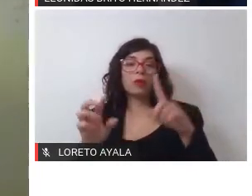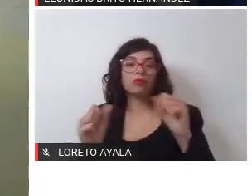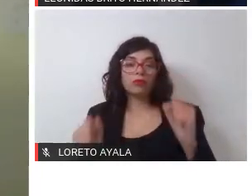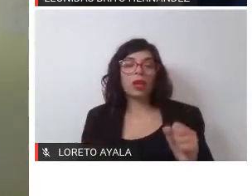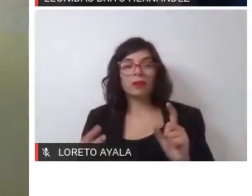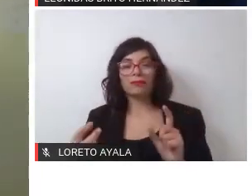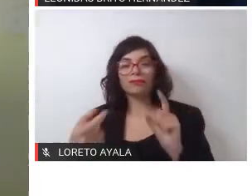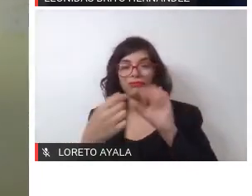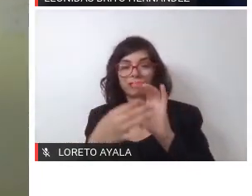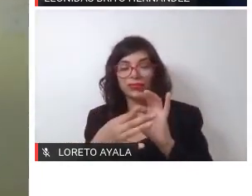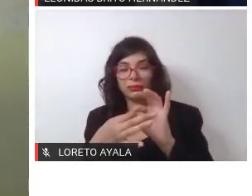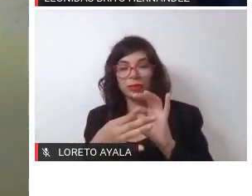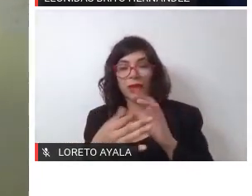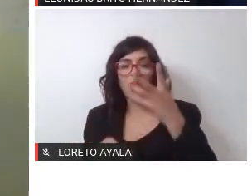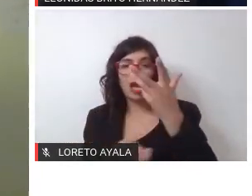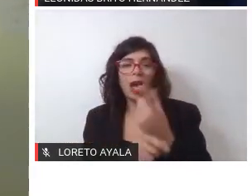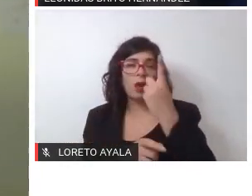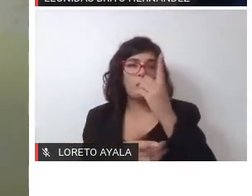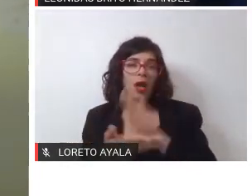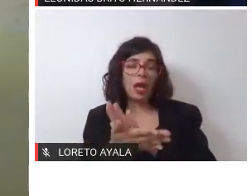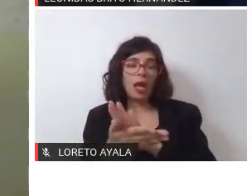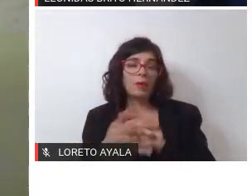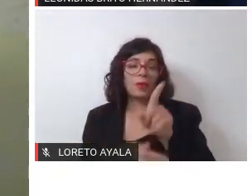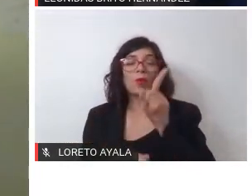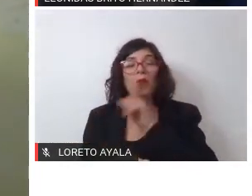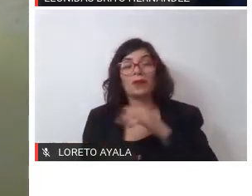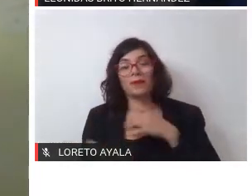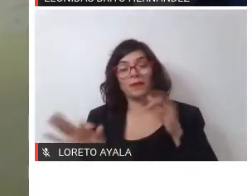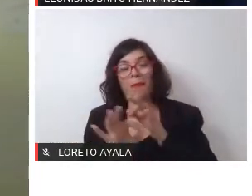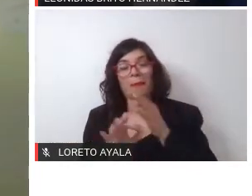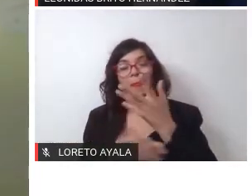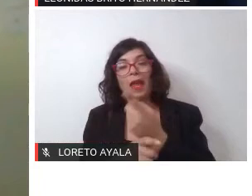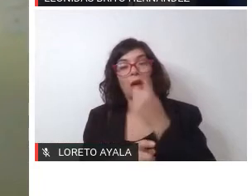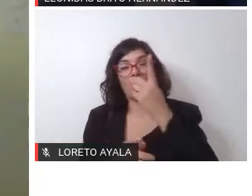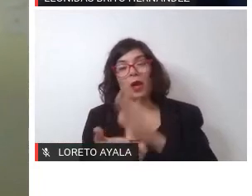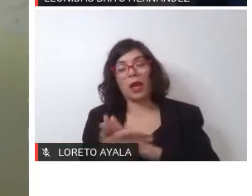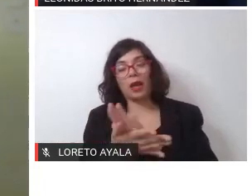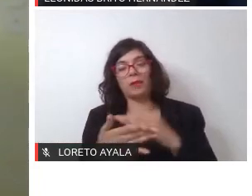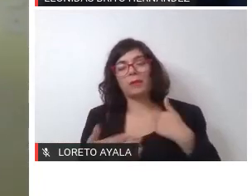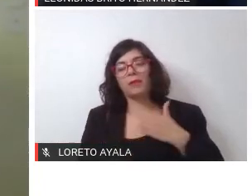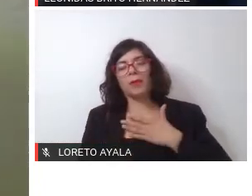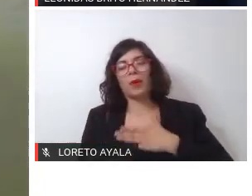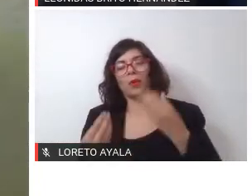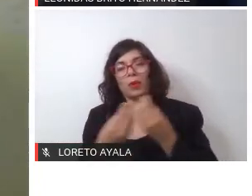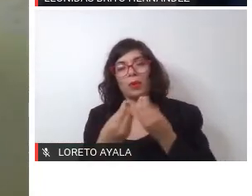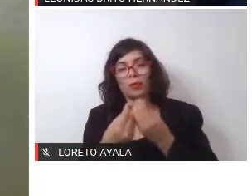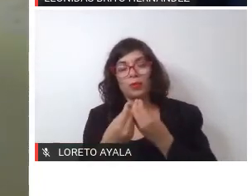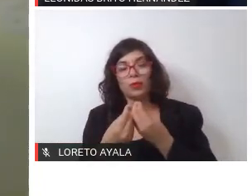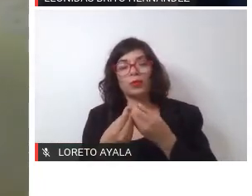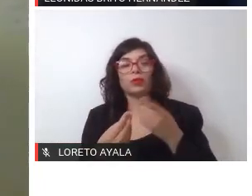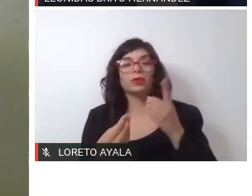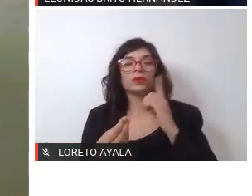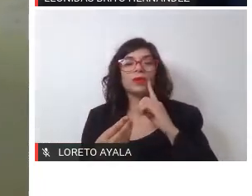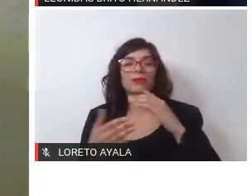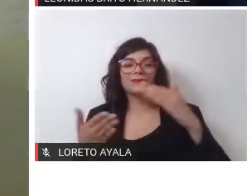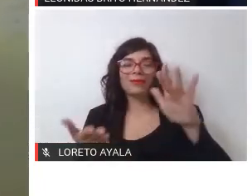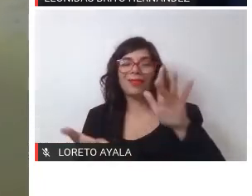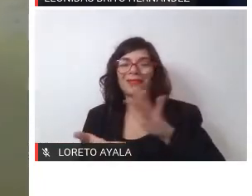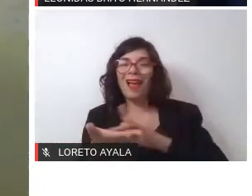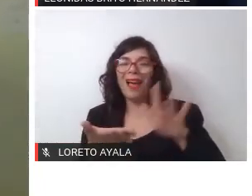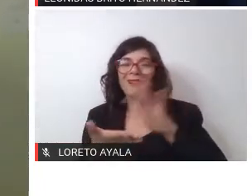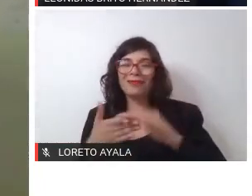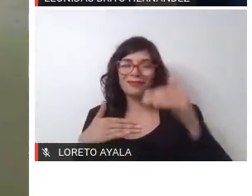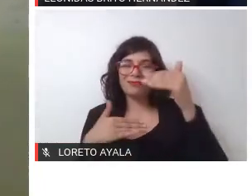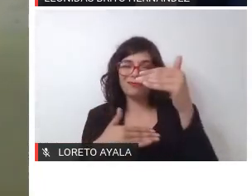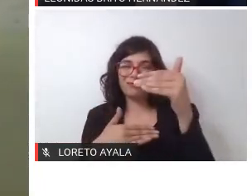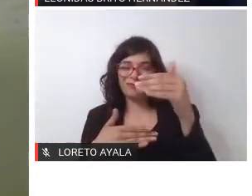Y hay un ejemplo, con esto termino igual, hay un ejemplo que a mí me gustó mucho, que tiene que ver con unas tablets. Se compraron por